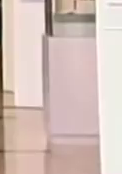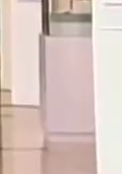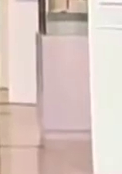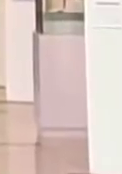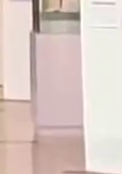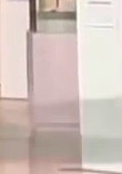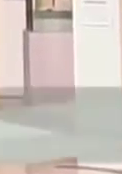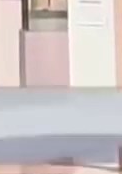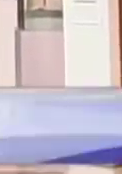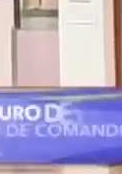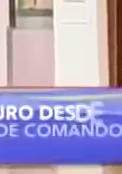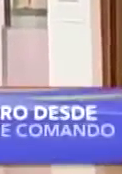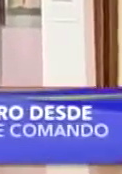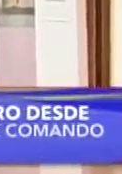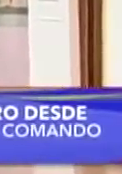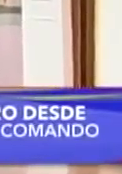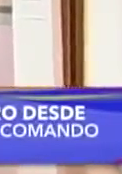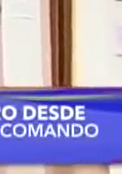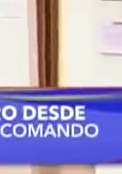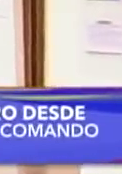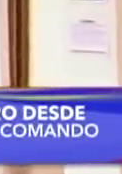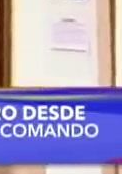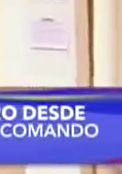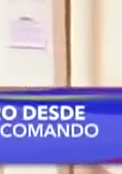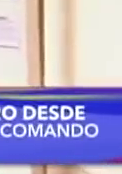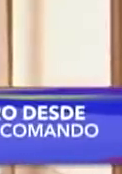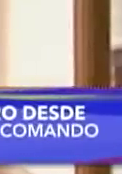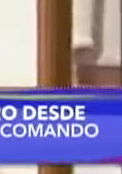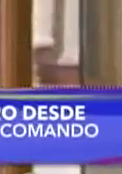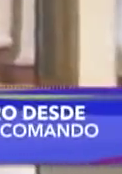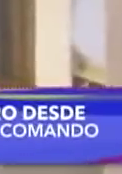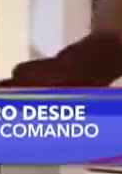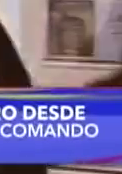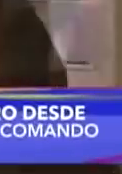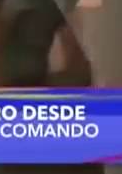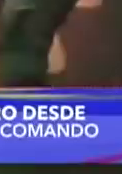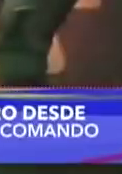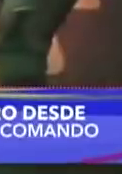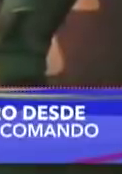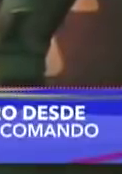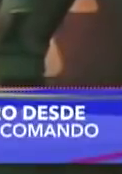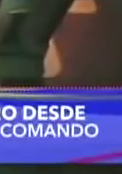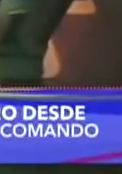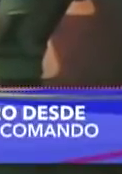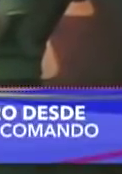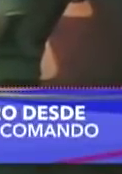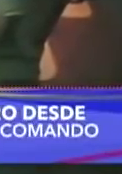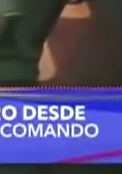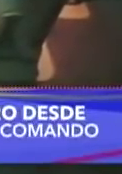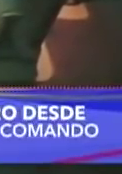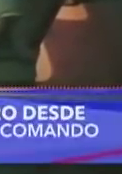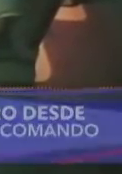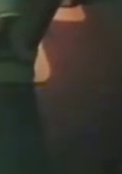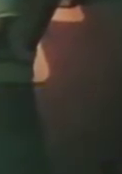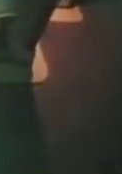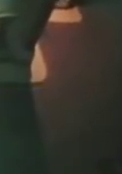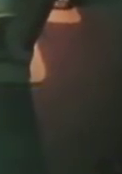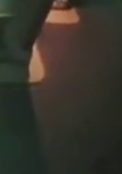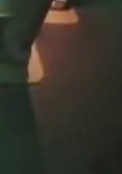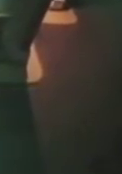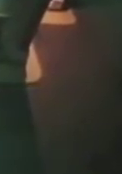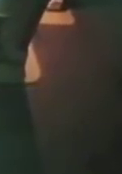en compañía de la primera combatiente Cilia Flores desde el Palacio de Miraflores hasta el puesto de